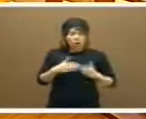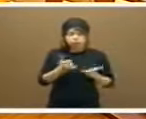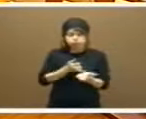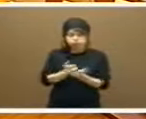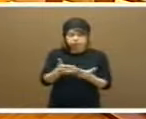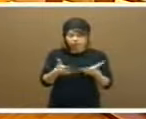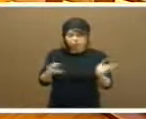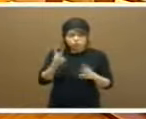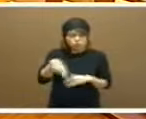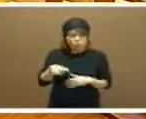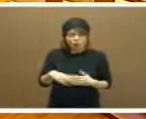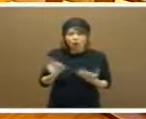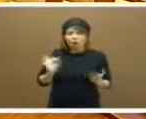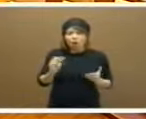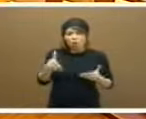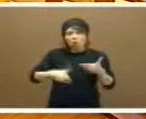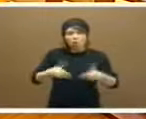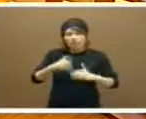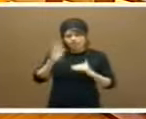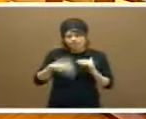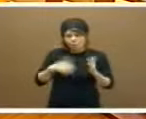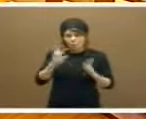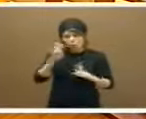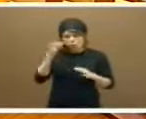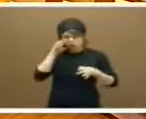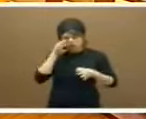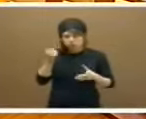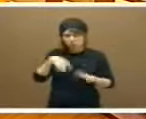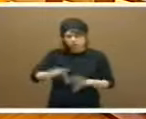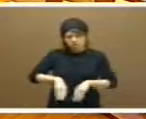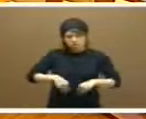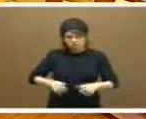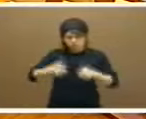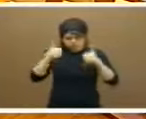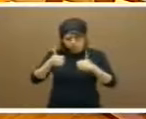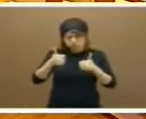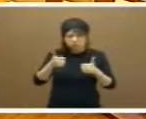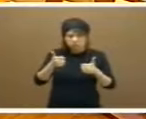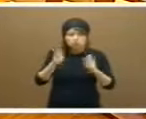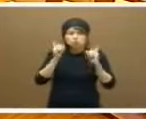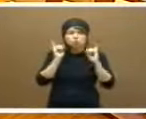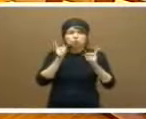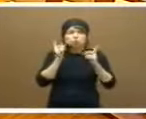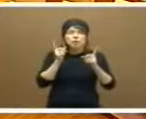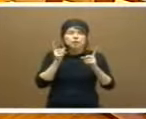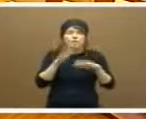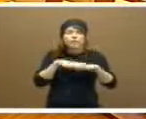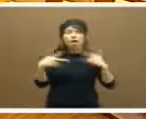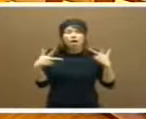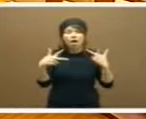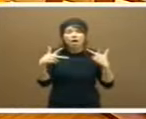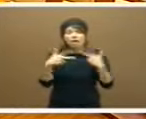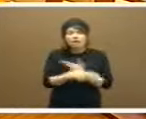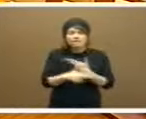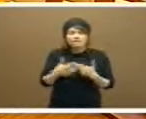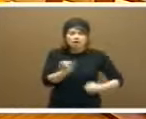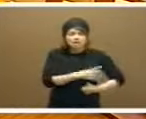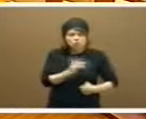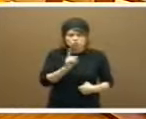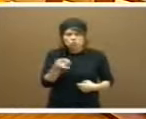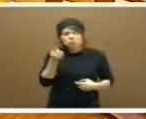tenían una baja demanda, con otras más realistas y con mayor aceptación por los beneficiarios. Y no solo lo hicimos para evitar perder estos